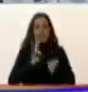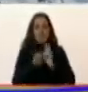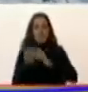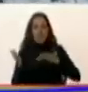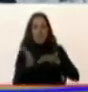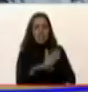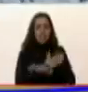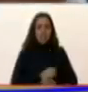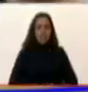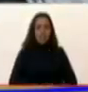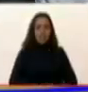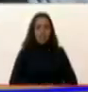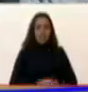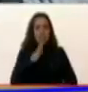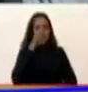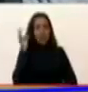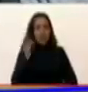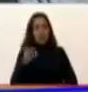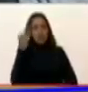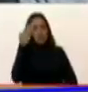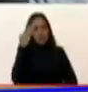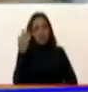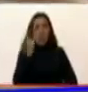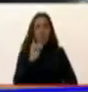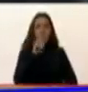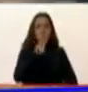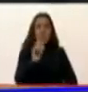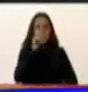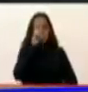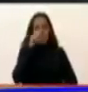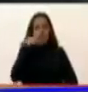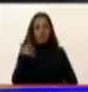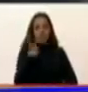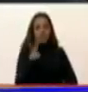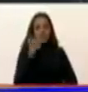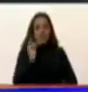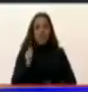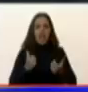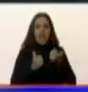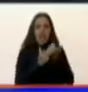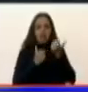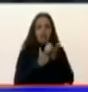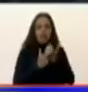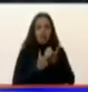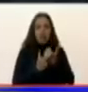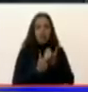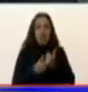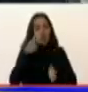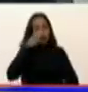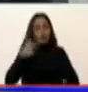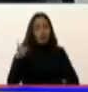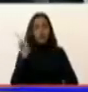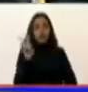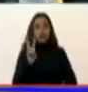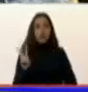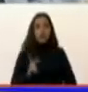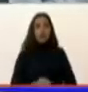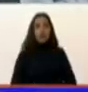revocatorio, si supiera que ya existe desde hace 20 años en Venezuela, estaría solidario con el pueblo de Venezuela.